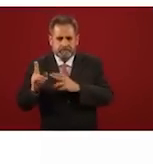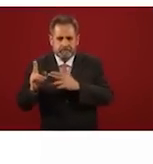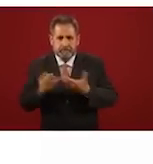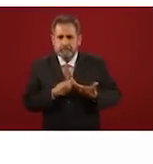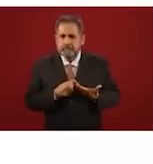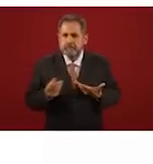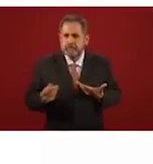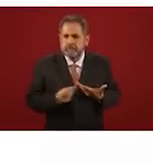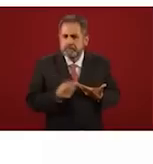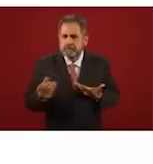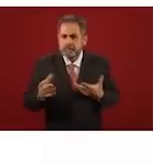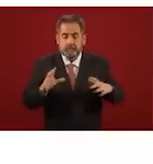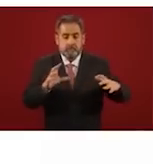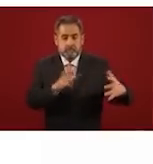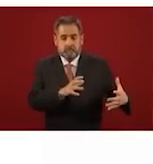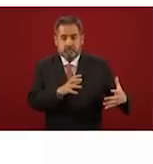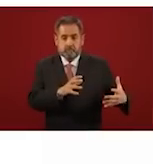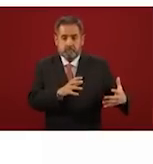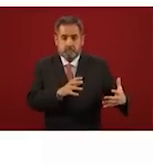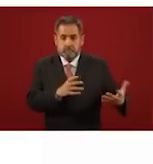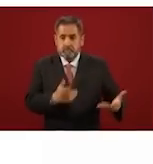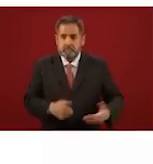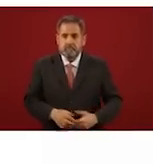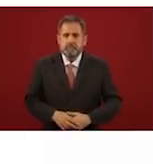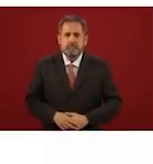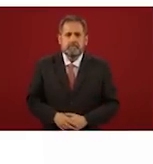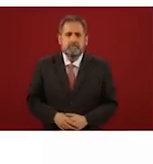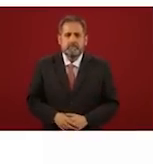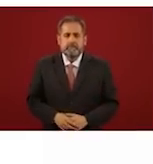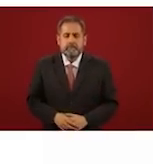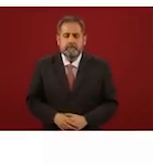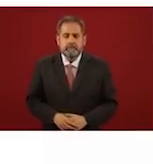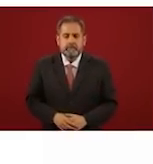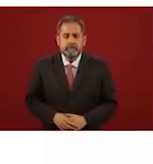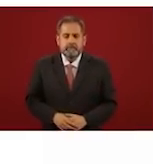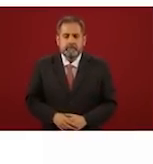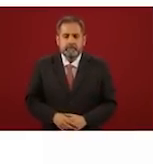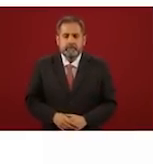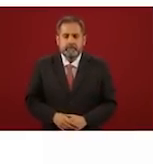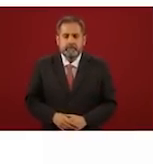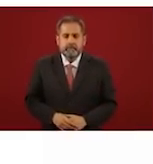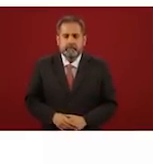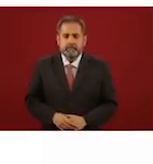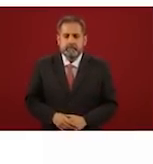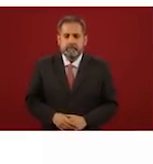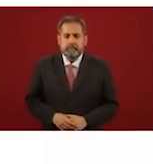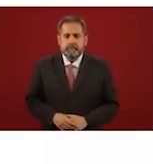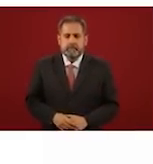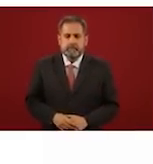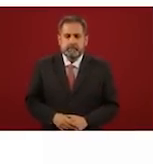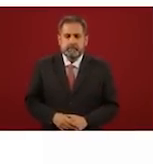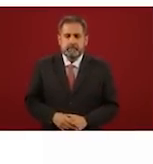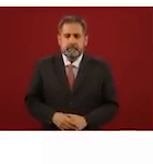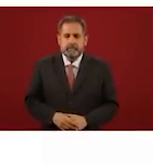infantil. ¿Cuántos millones ganaba la empresa monopólica? No, pues